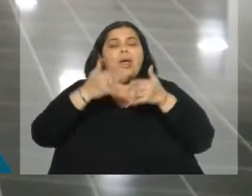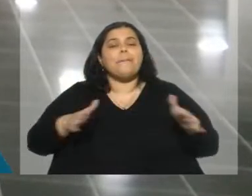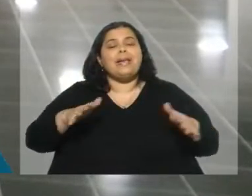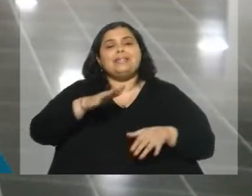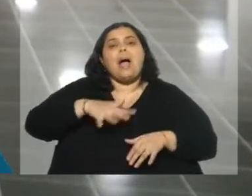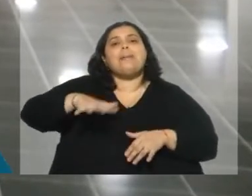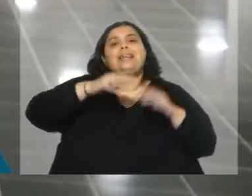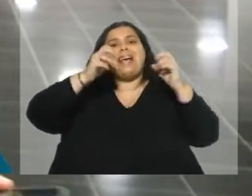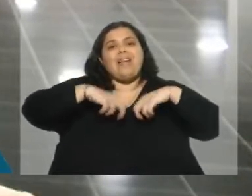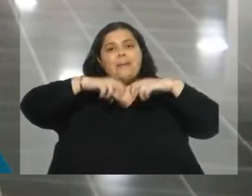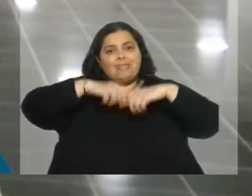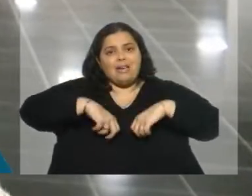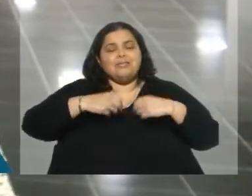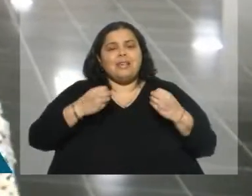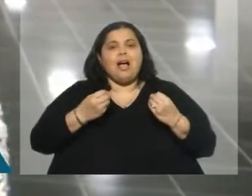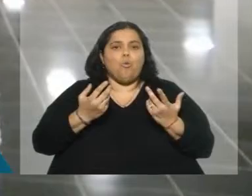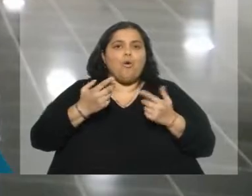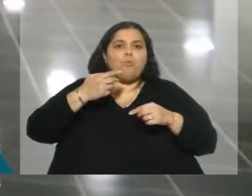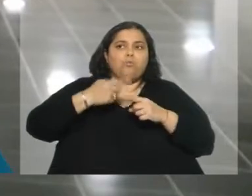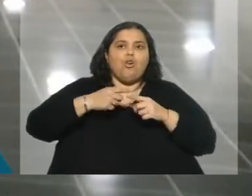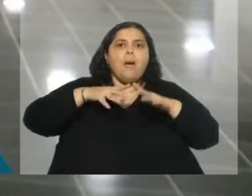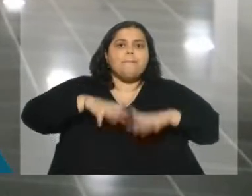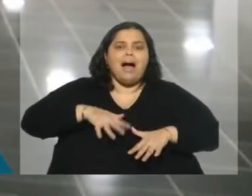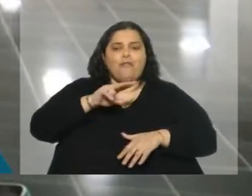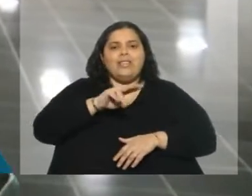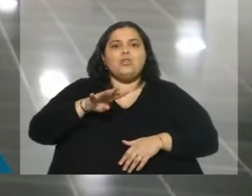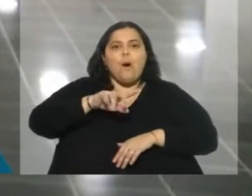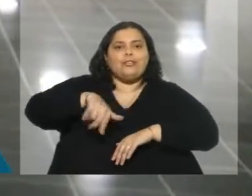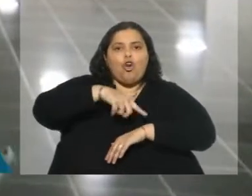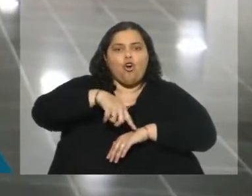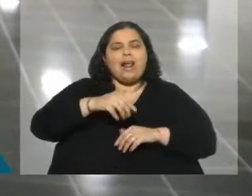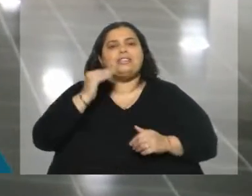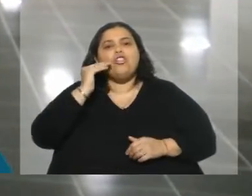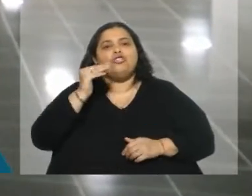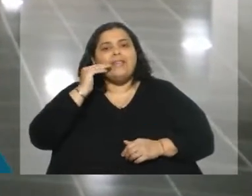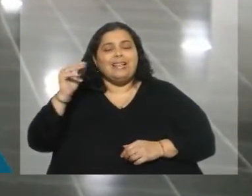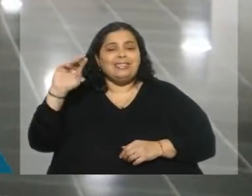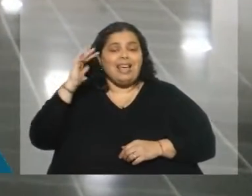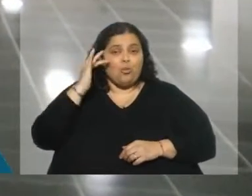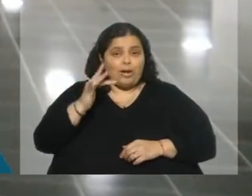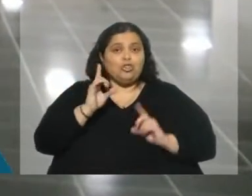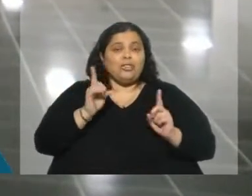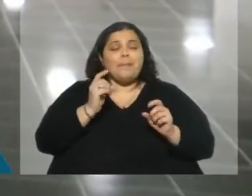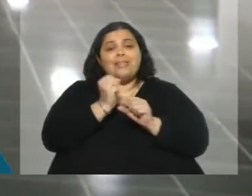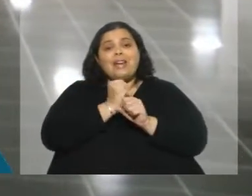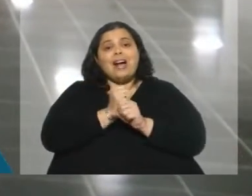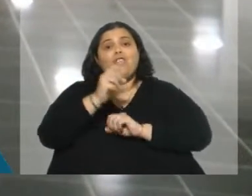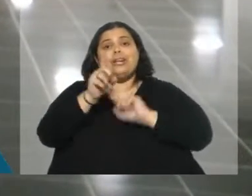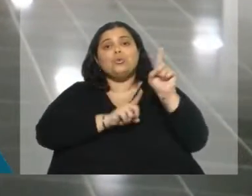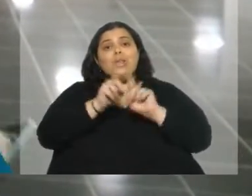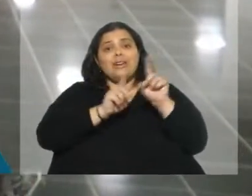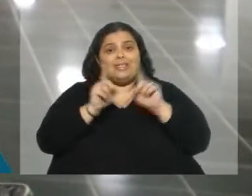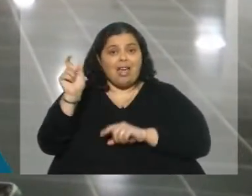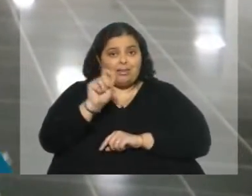independencia como consecuencia de este paro de 24 horas de los docentes de la educación secundaria y también de los trabajadores de la universidad pública